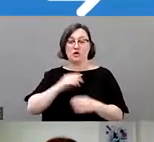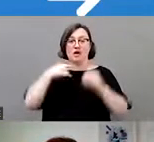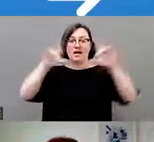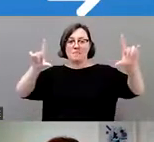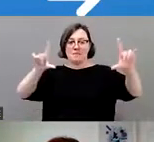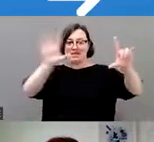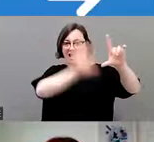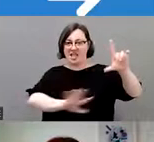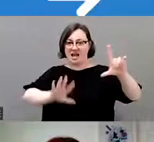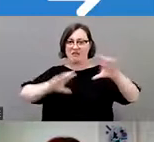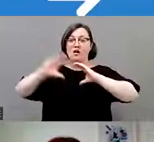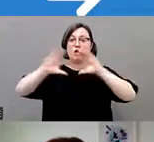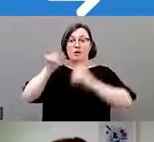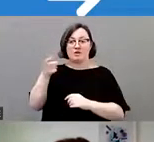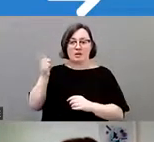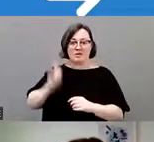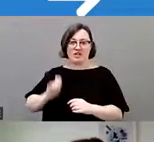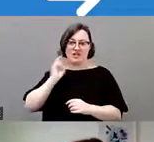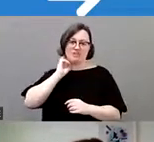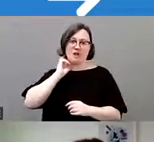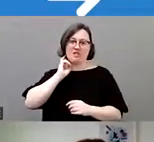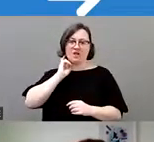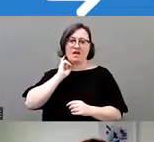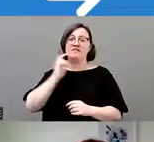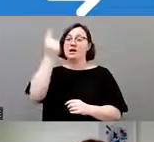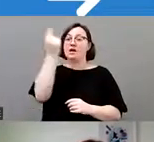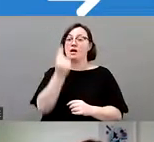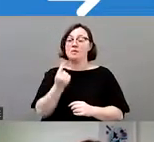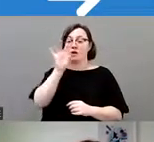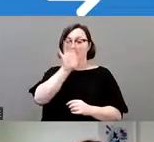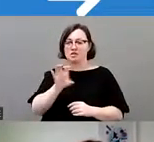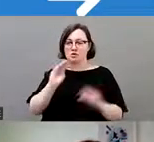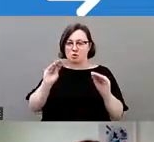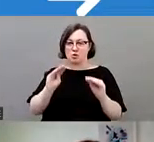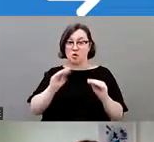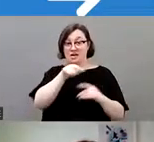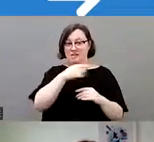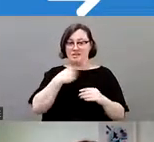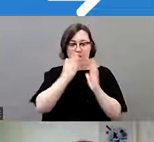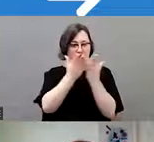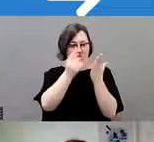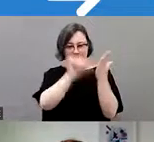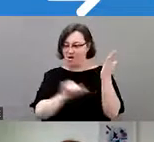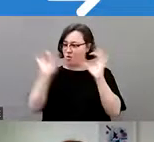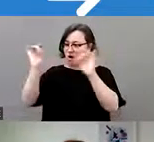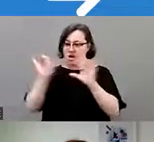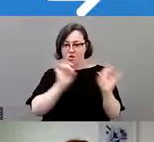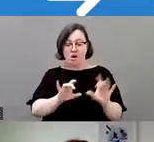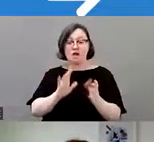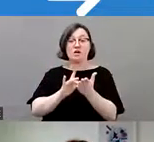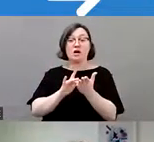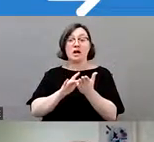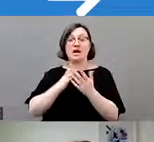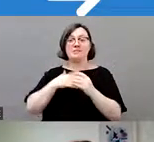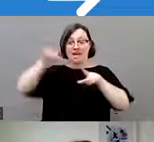de del comunicador de Aspace, que es los mismos pictogramas que tiene ella en este cuaderno. Estos son, me mandaba a mí esta